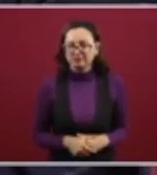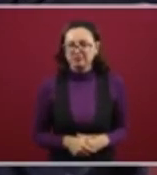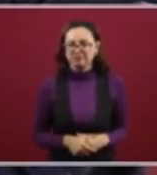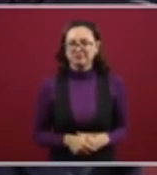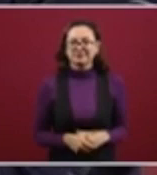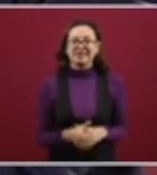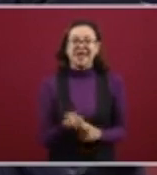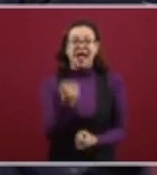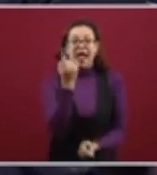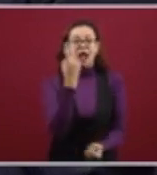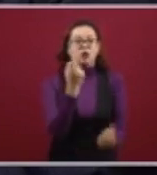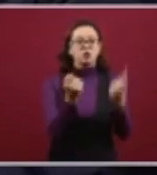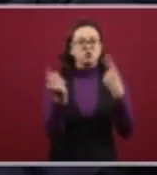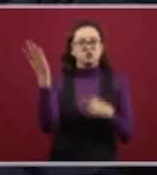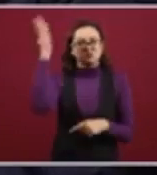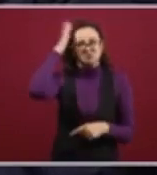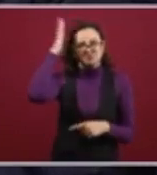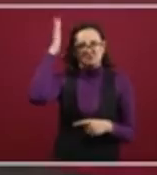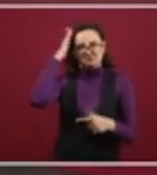algunos líderes